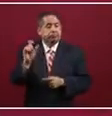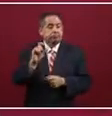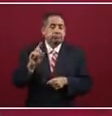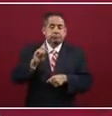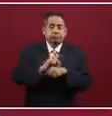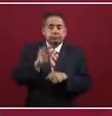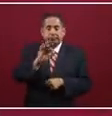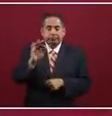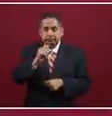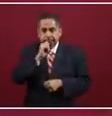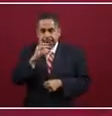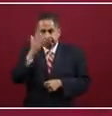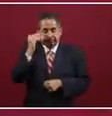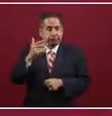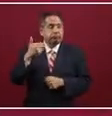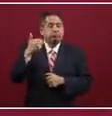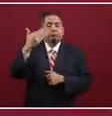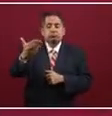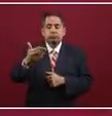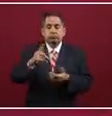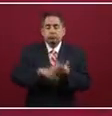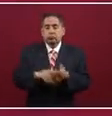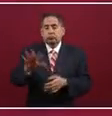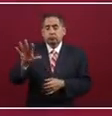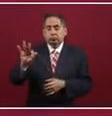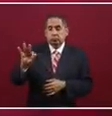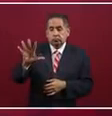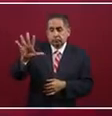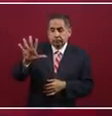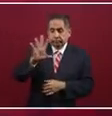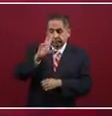hacer la evaluación? Dentro de 45 días.